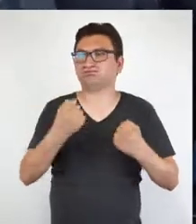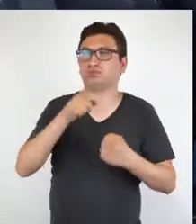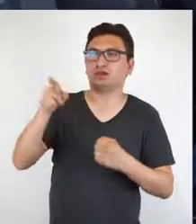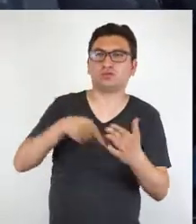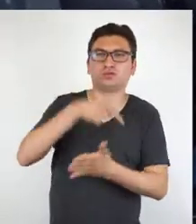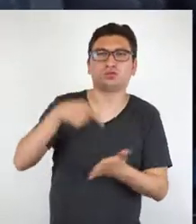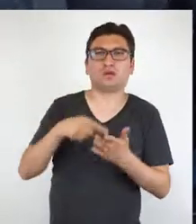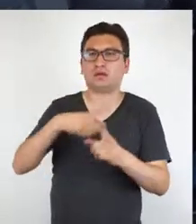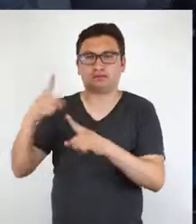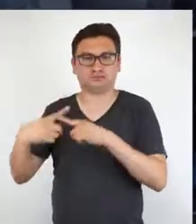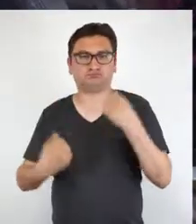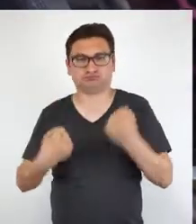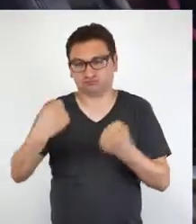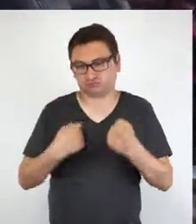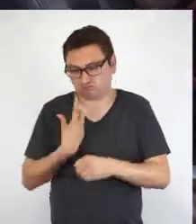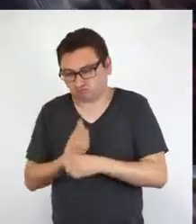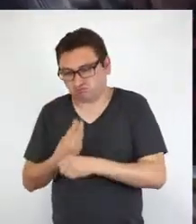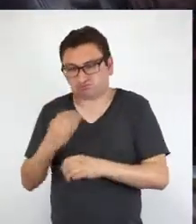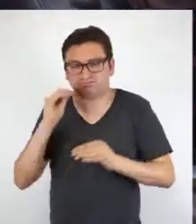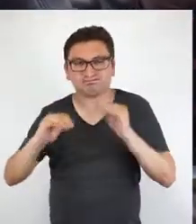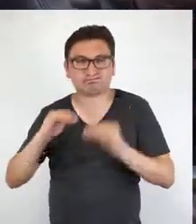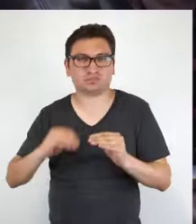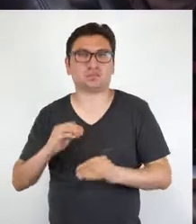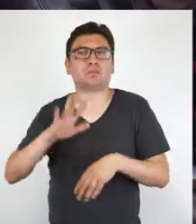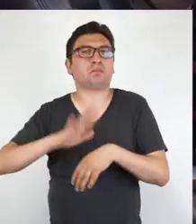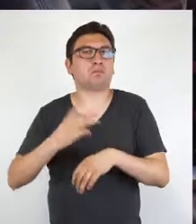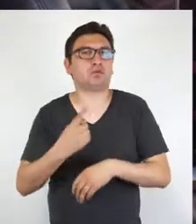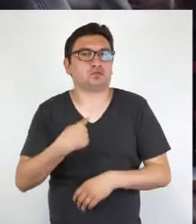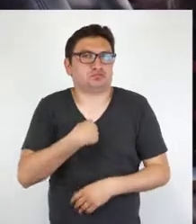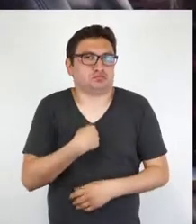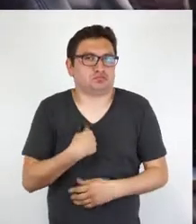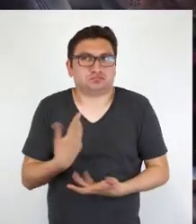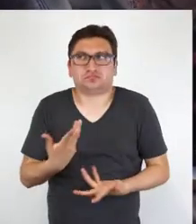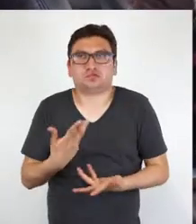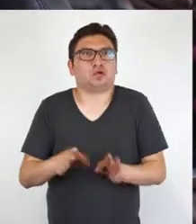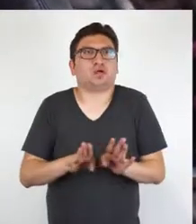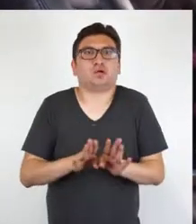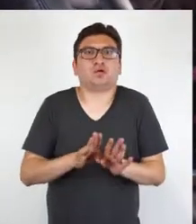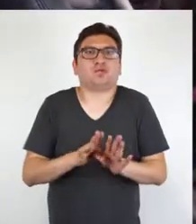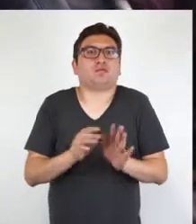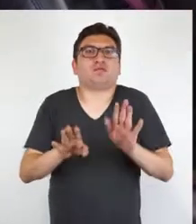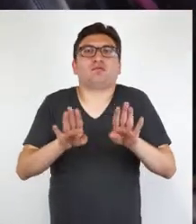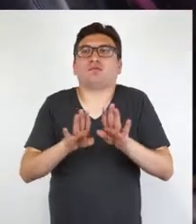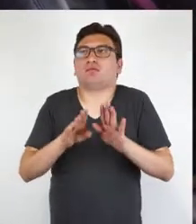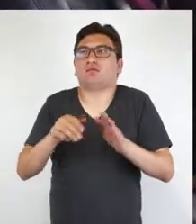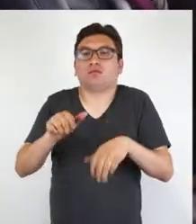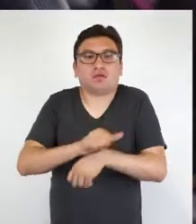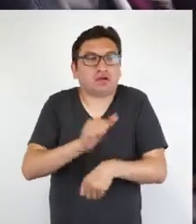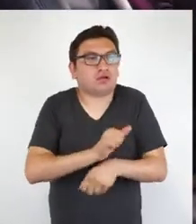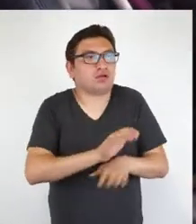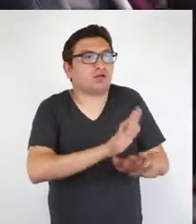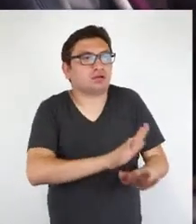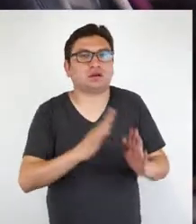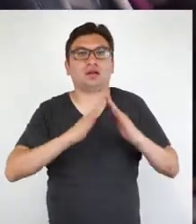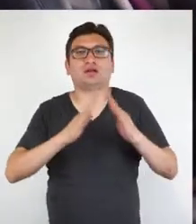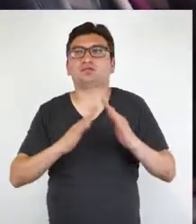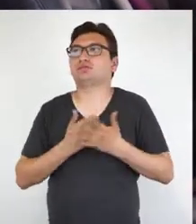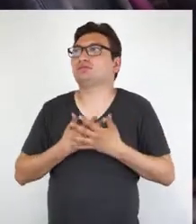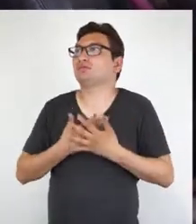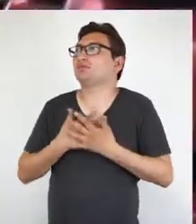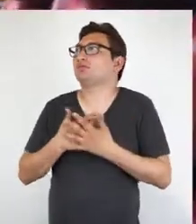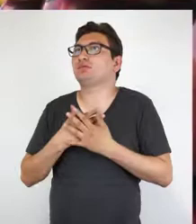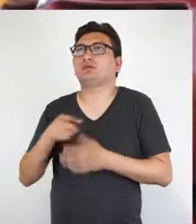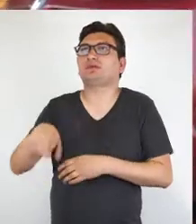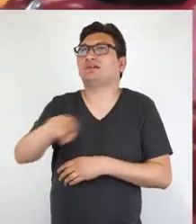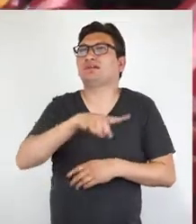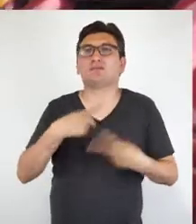trasladar de un lado a otro en mi vehículo. Ya que no tenía caso que yo tuviera el vehículo ahí en casa